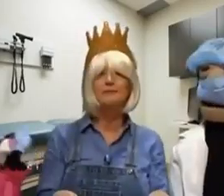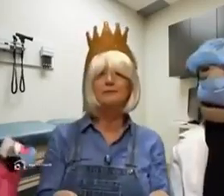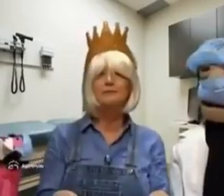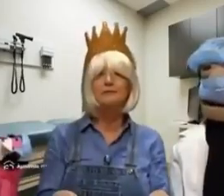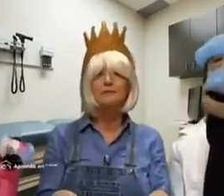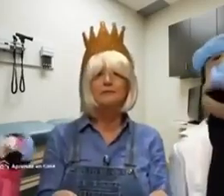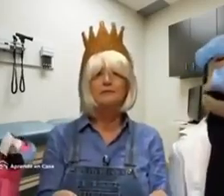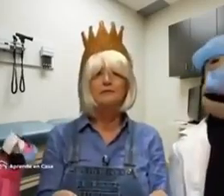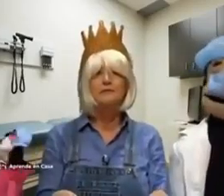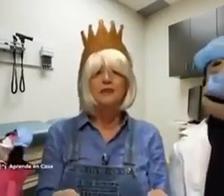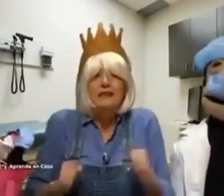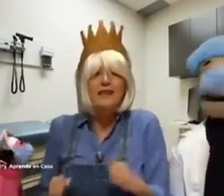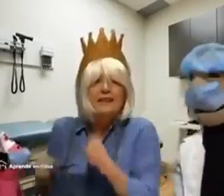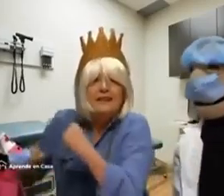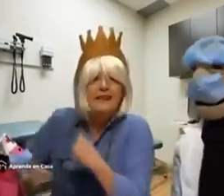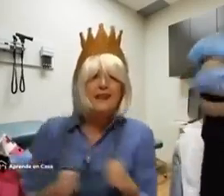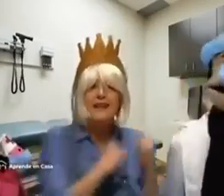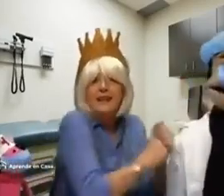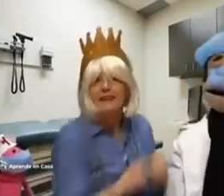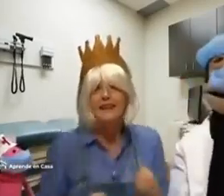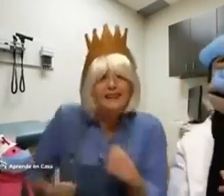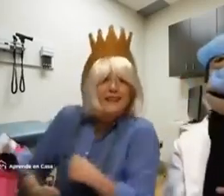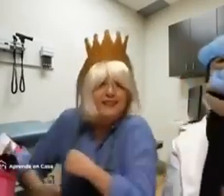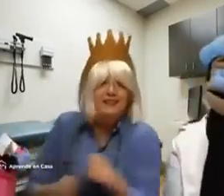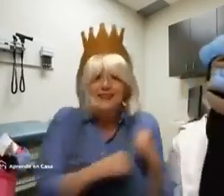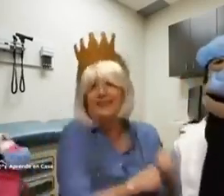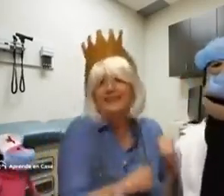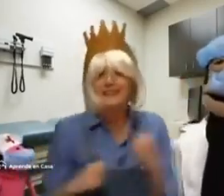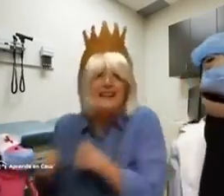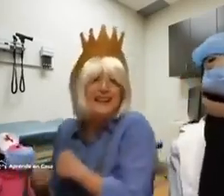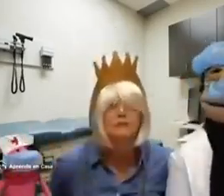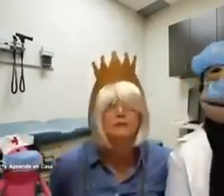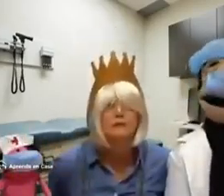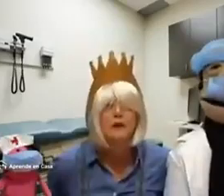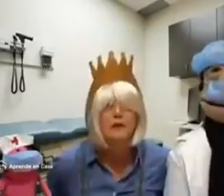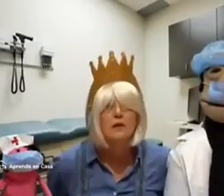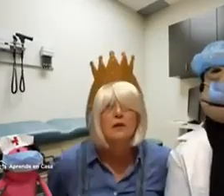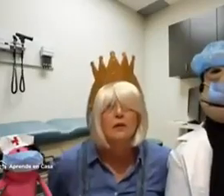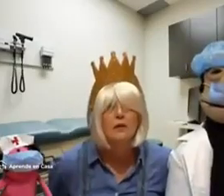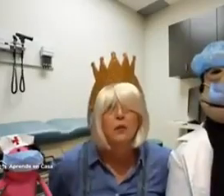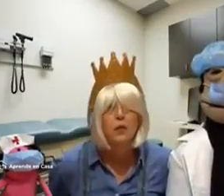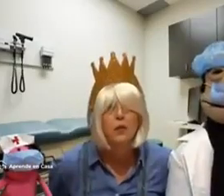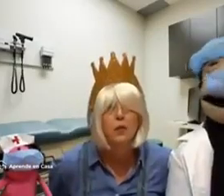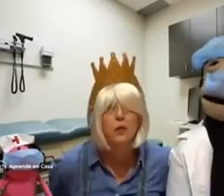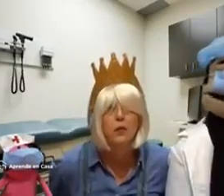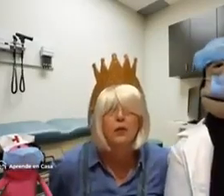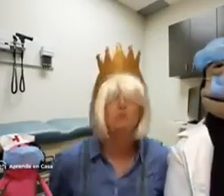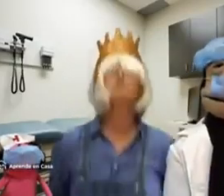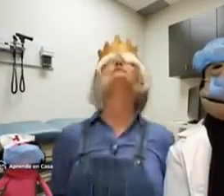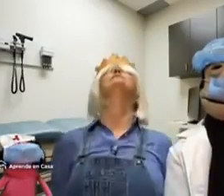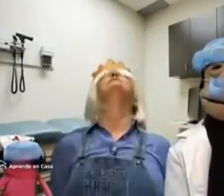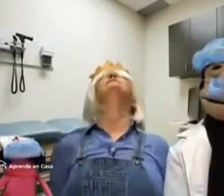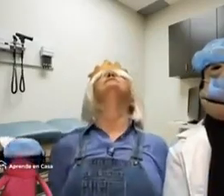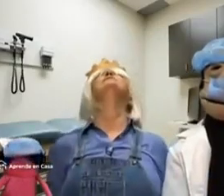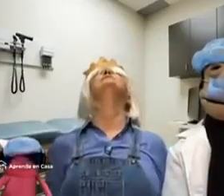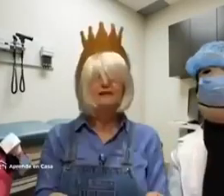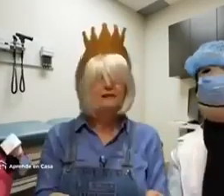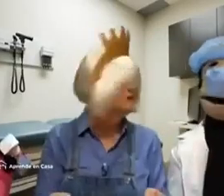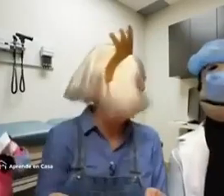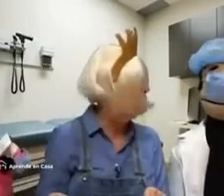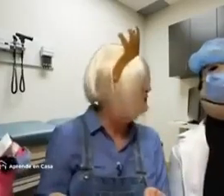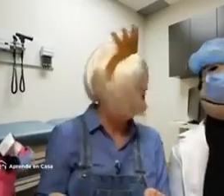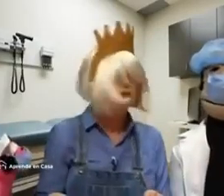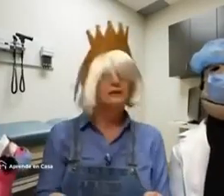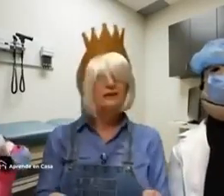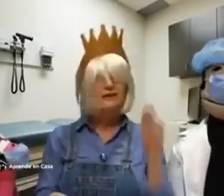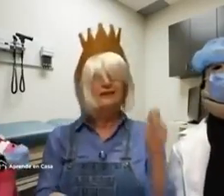Muy bien. Ahora baile cha-cha-cha. Cha-cha-cha, qué rico cha-cha-cha. Levante la mirada hacia el techo.